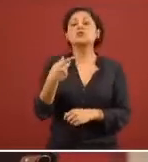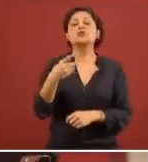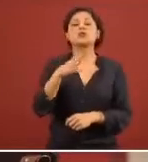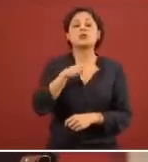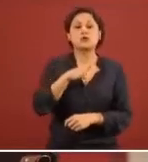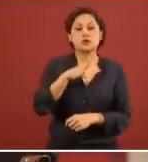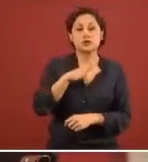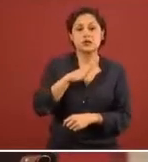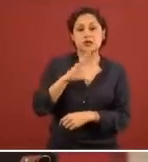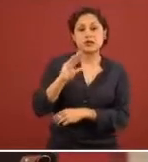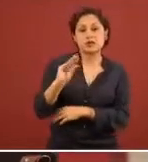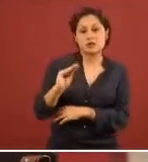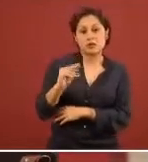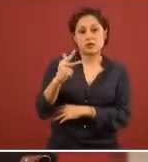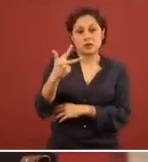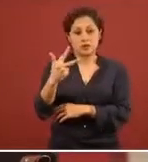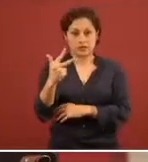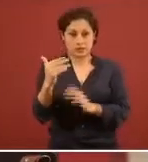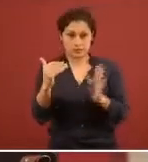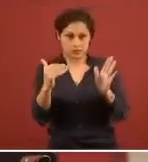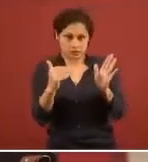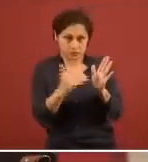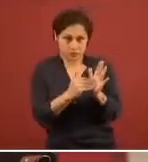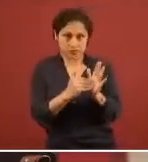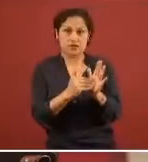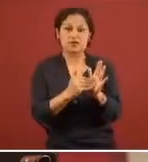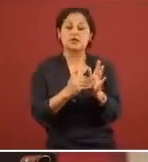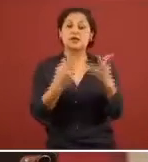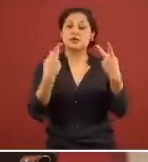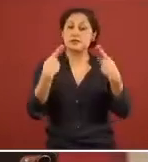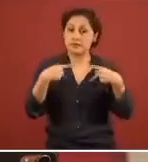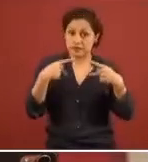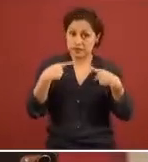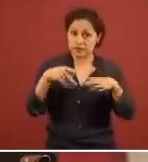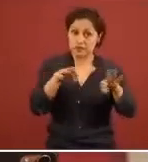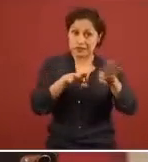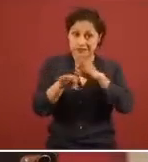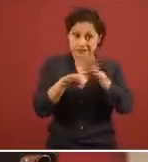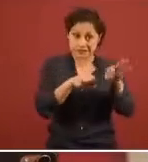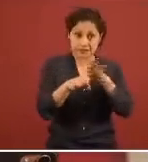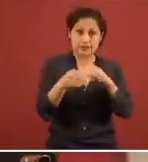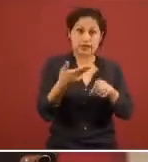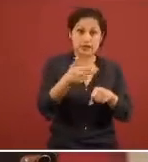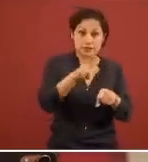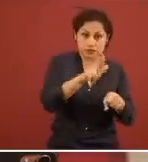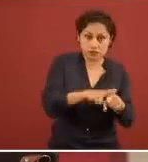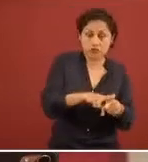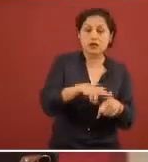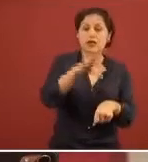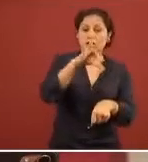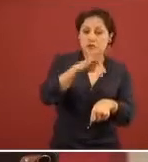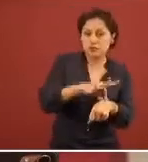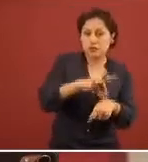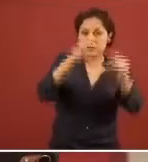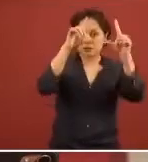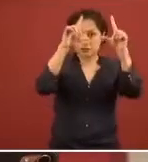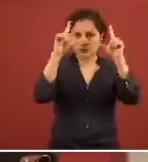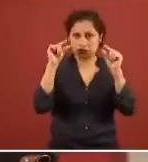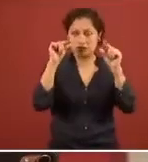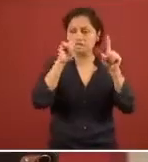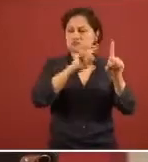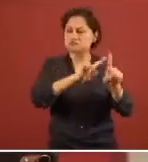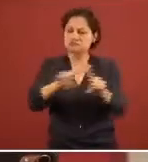cerca de 98,000 miembros del personal clínico, no solamente médicas y médicos, también